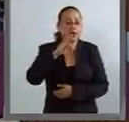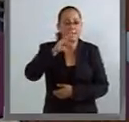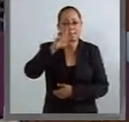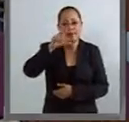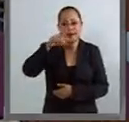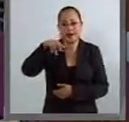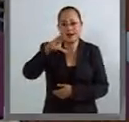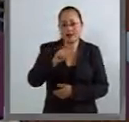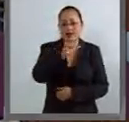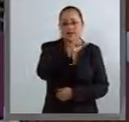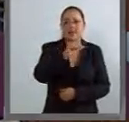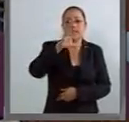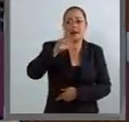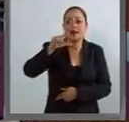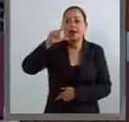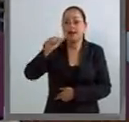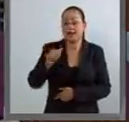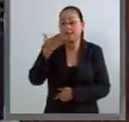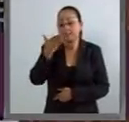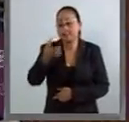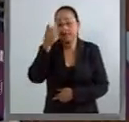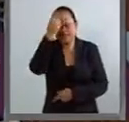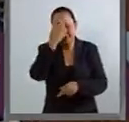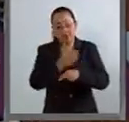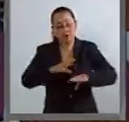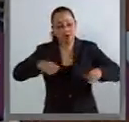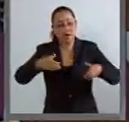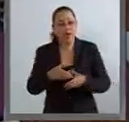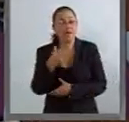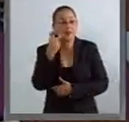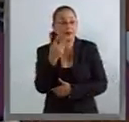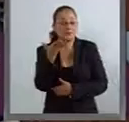senadora Mariana Gómez, por supuesto, a la directora del canal.